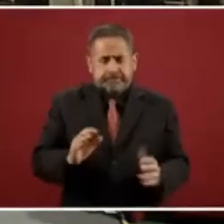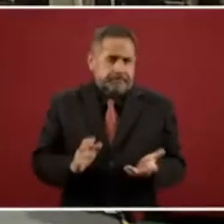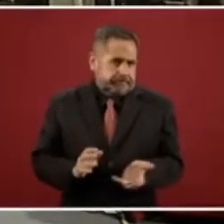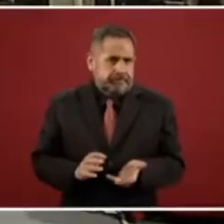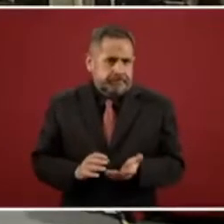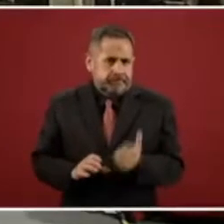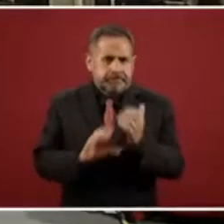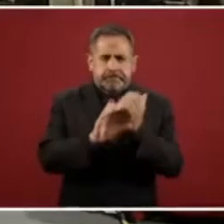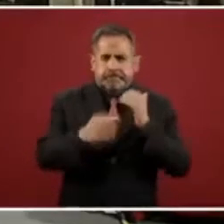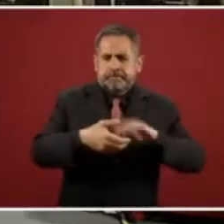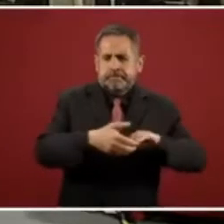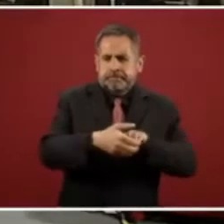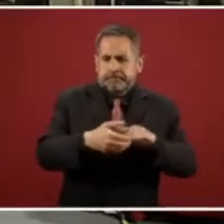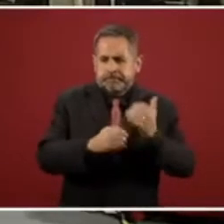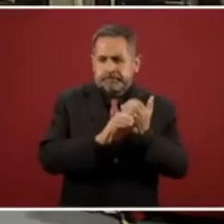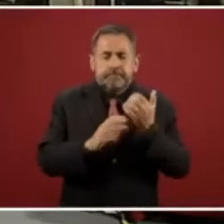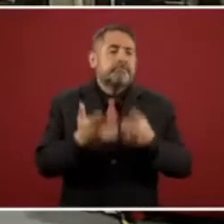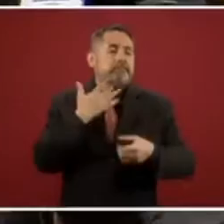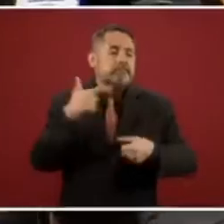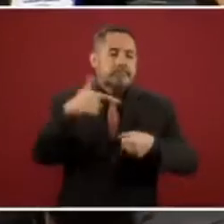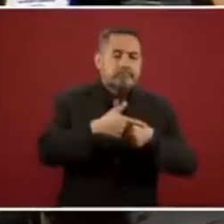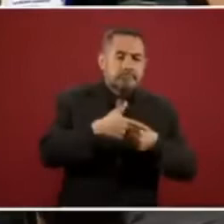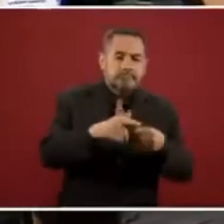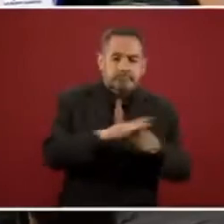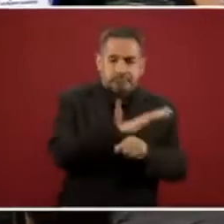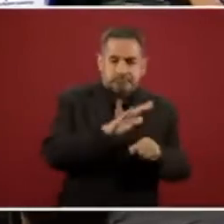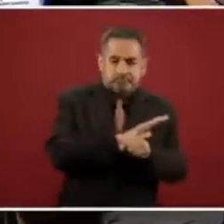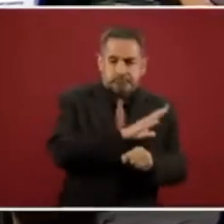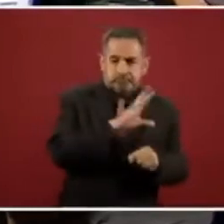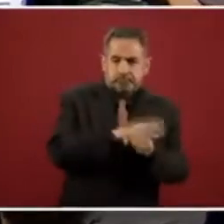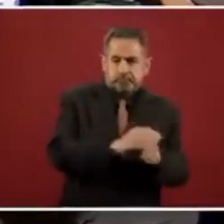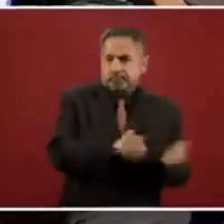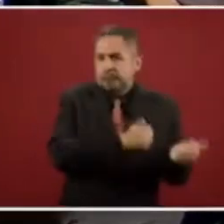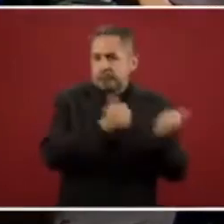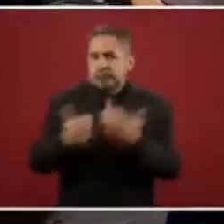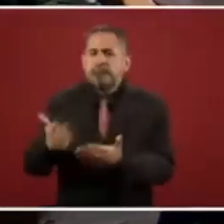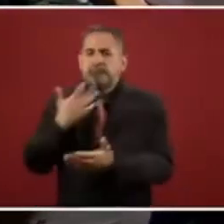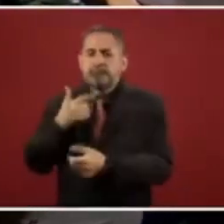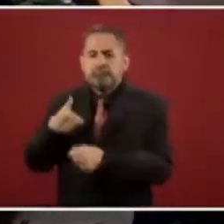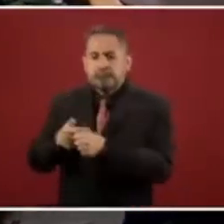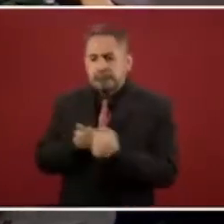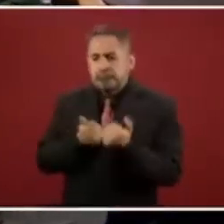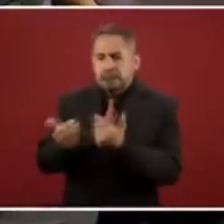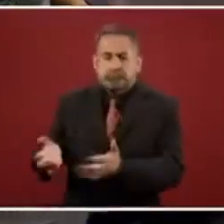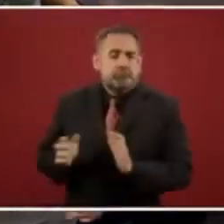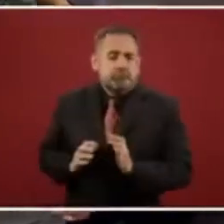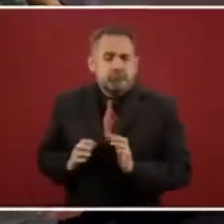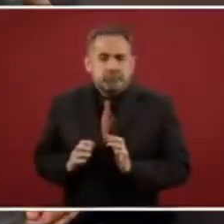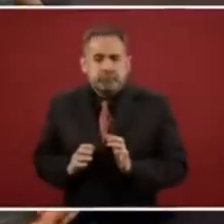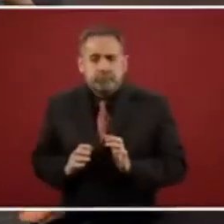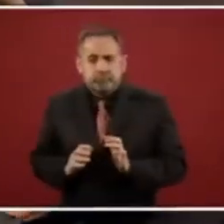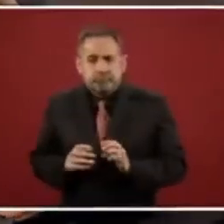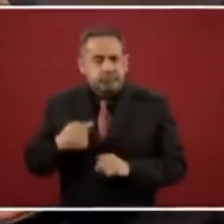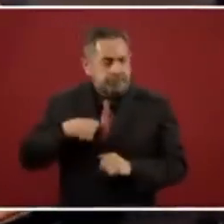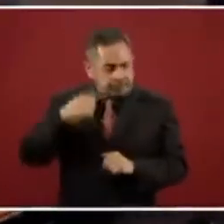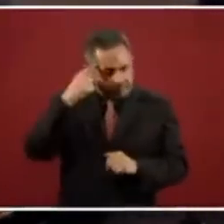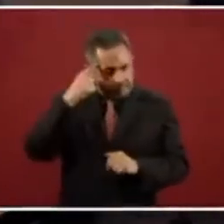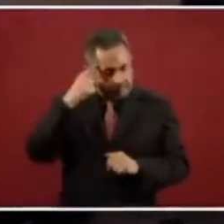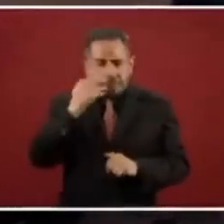las pipas para transportar la gasolina. Tomamos muy buena decisión